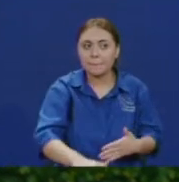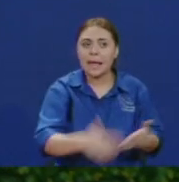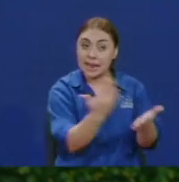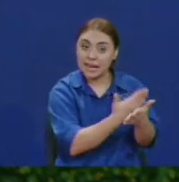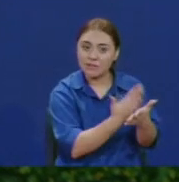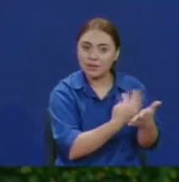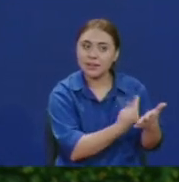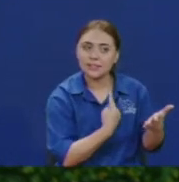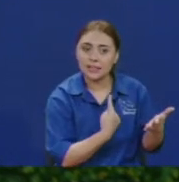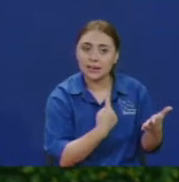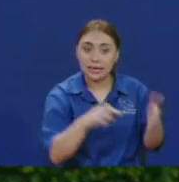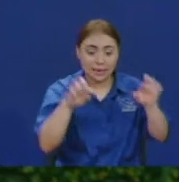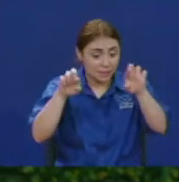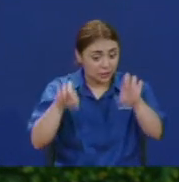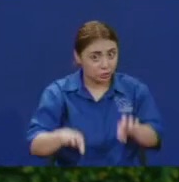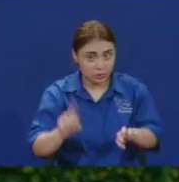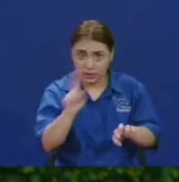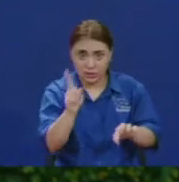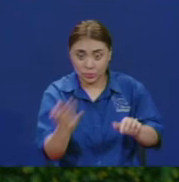no es bautizado